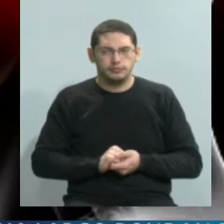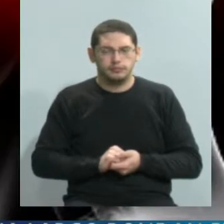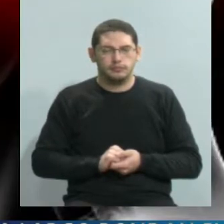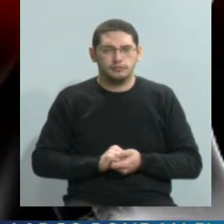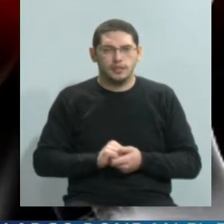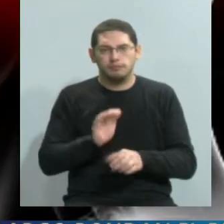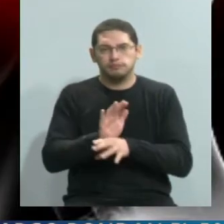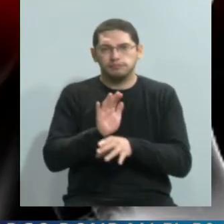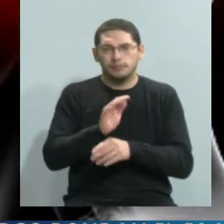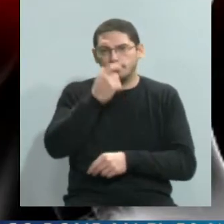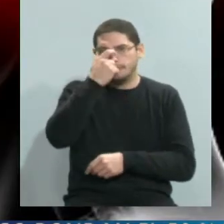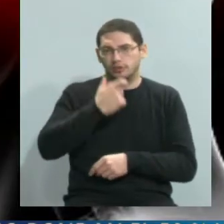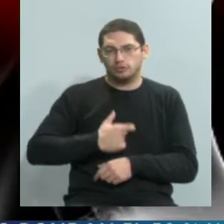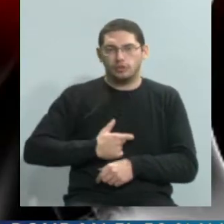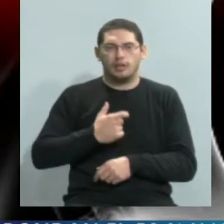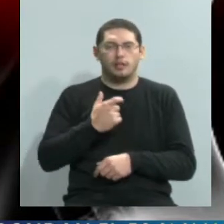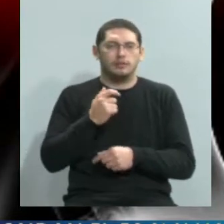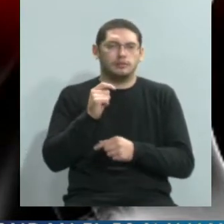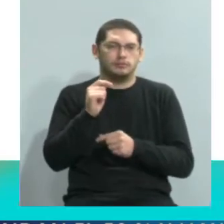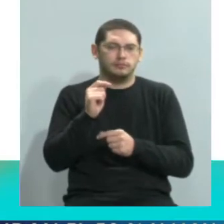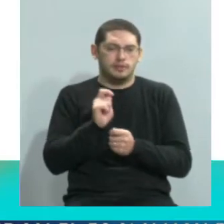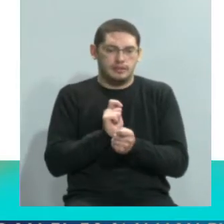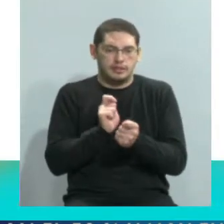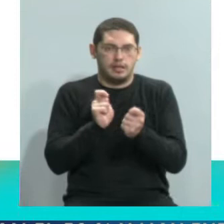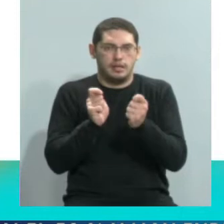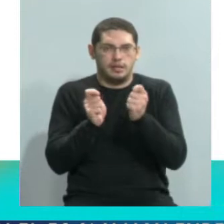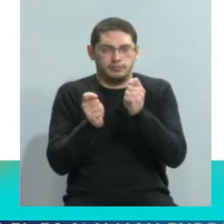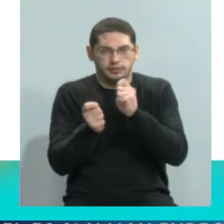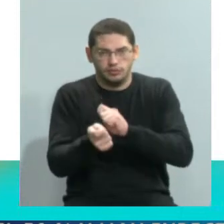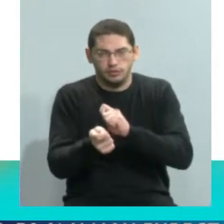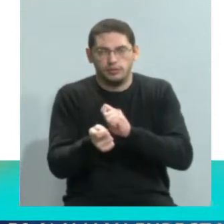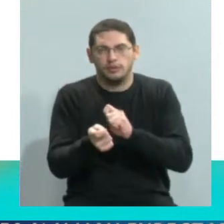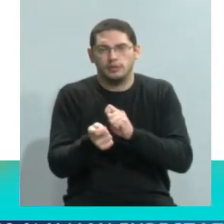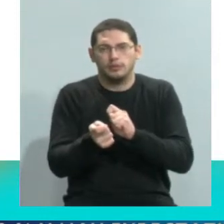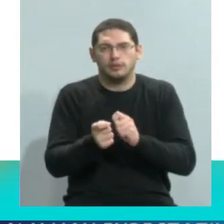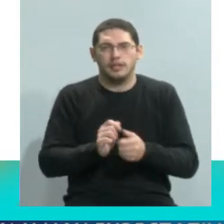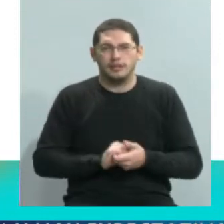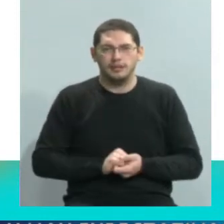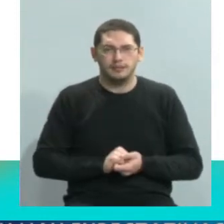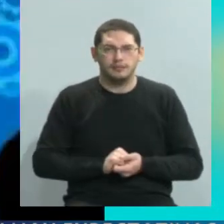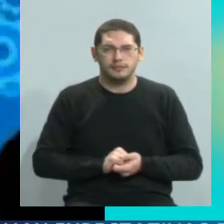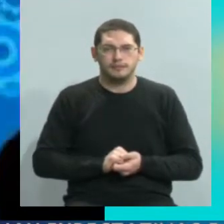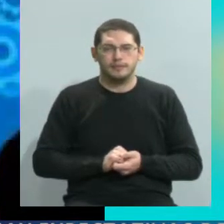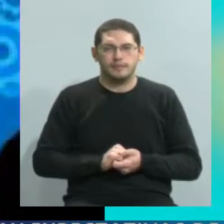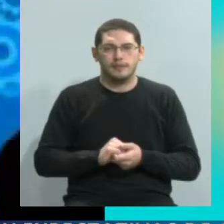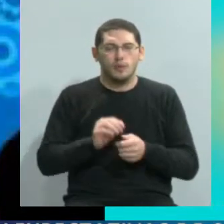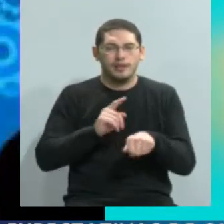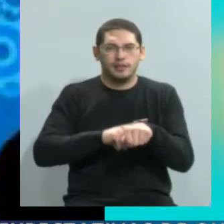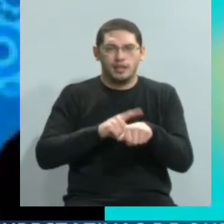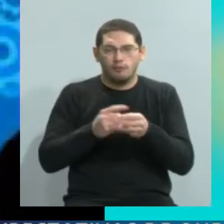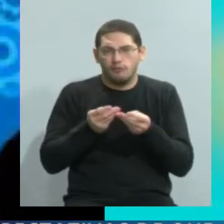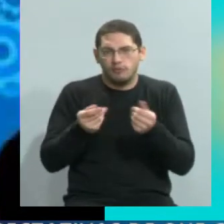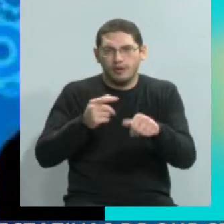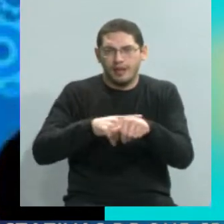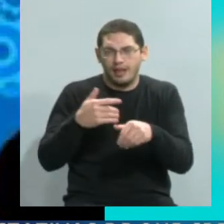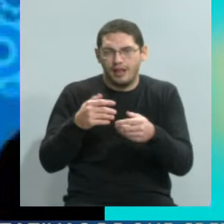transformación en sí mismo, del cual muchas veces busca la agilidad, que no voy a ser yo el que vaya a